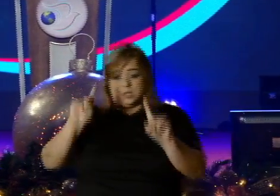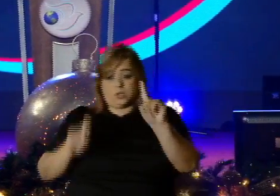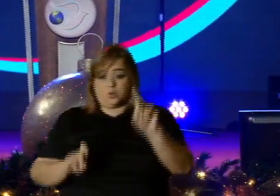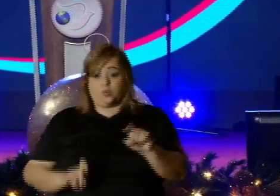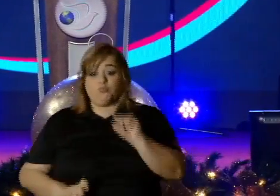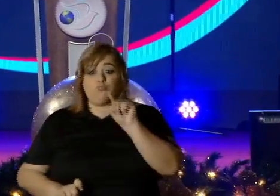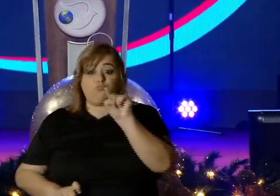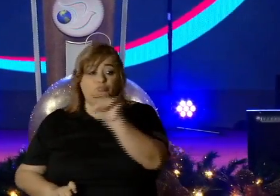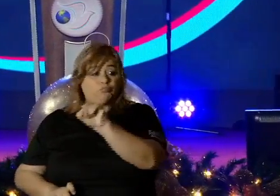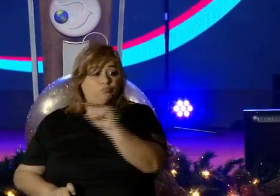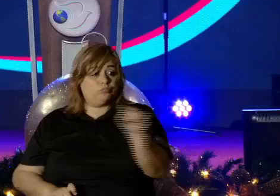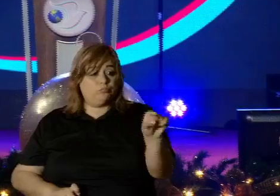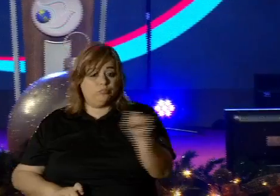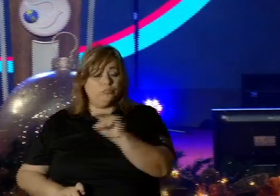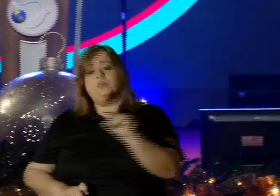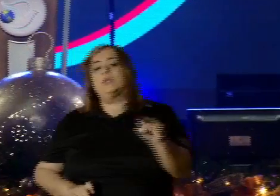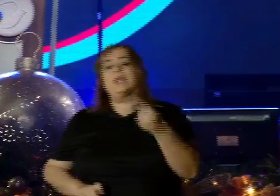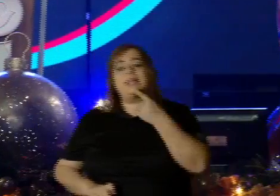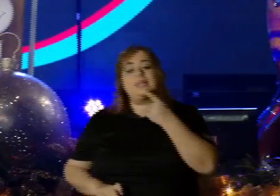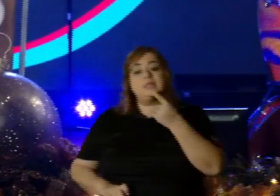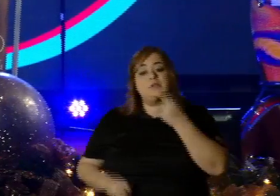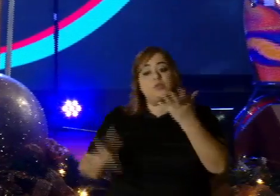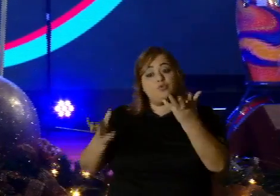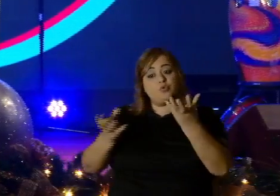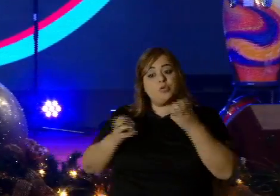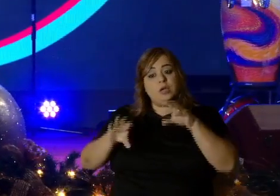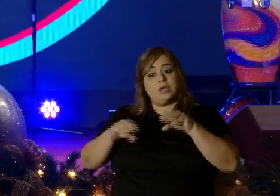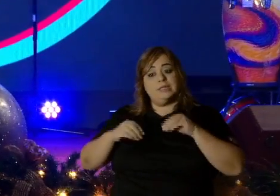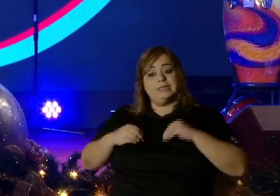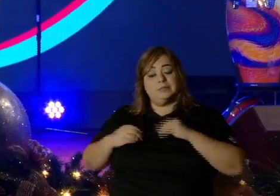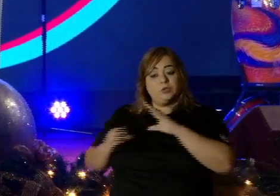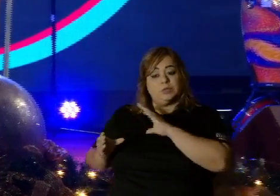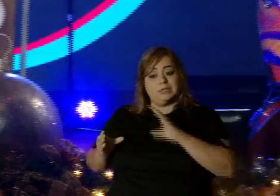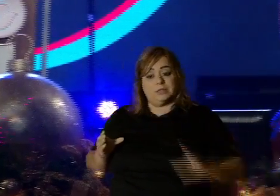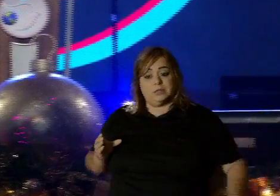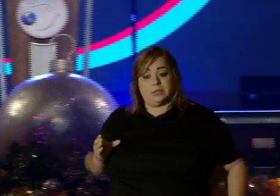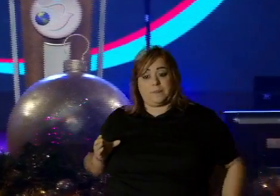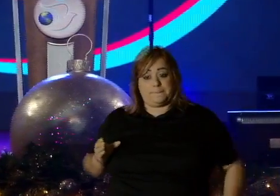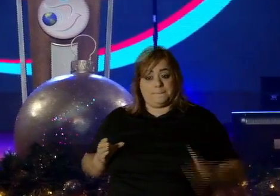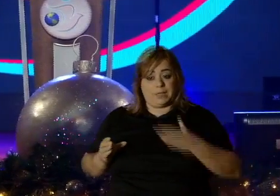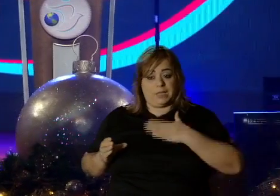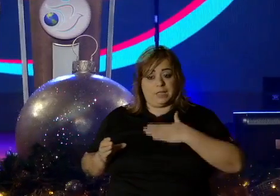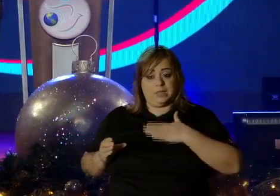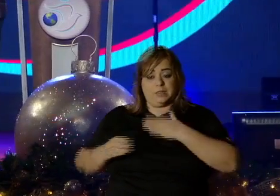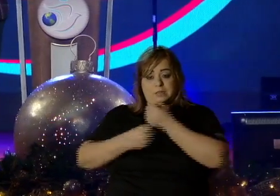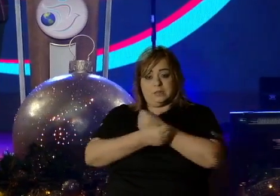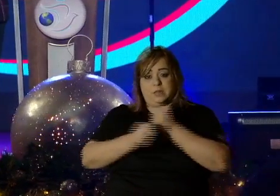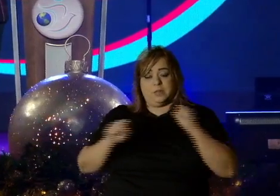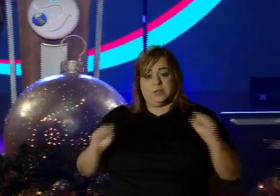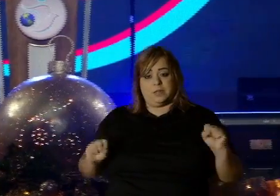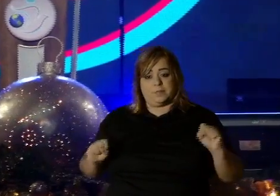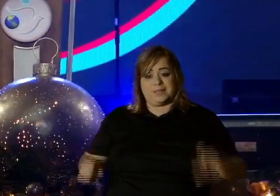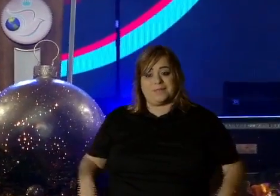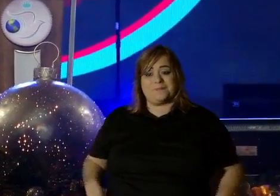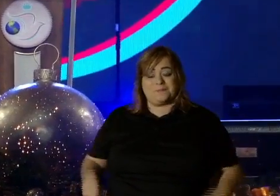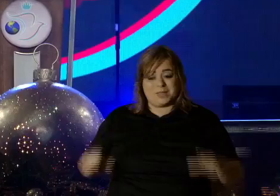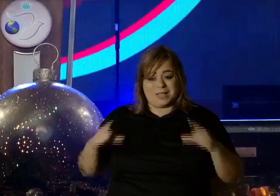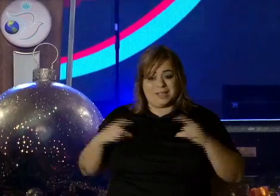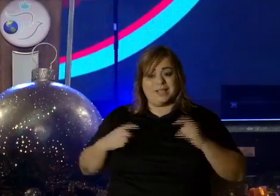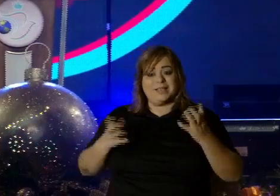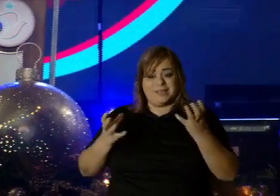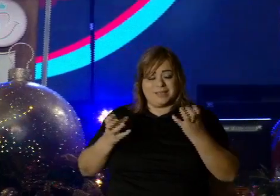vida que dice: yo quiero aceptar a Jesús como mi Salvador? ¿Habrá alguna vida que quiera vivir en esa